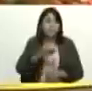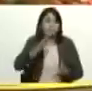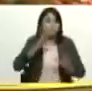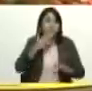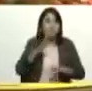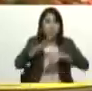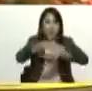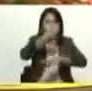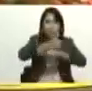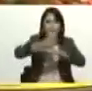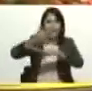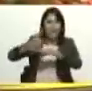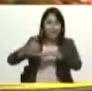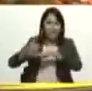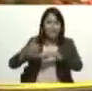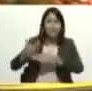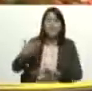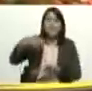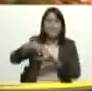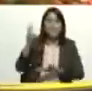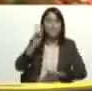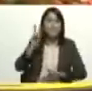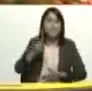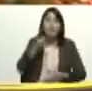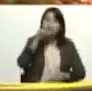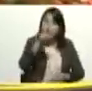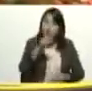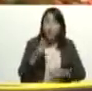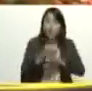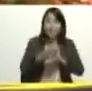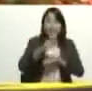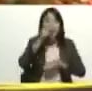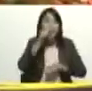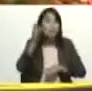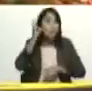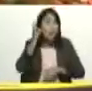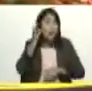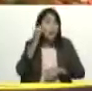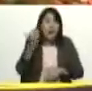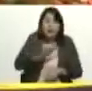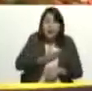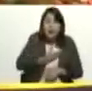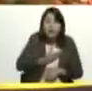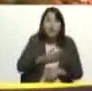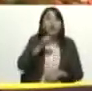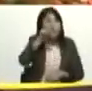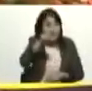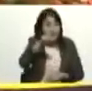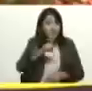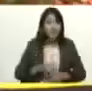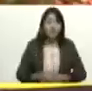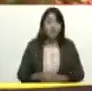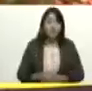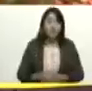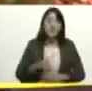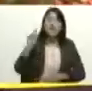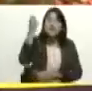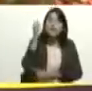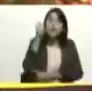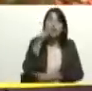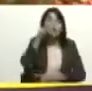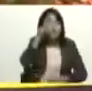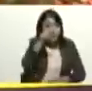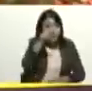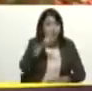Estado venezolano. Es contigo, gobernador, gobernadora, alcalde, alcaldesa. Es contigo, diputado, diputada.